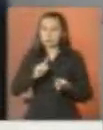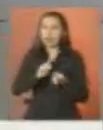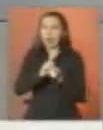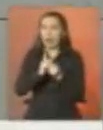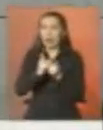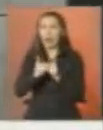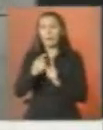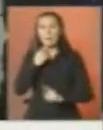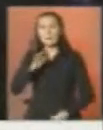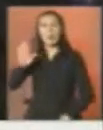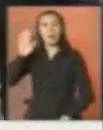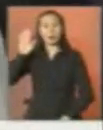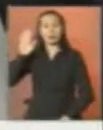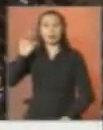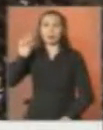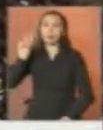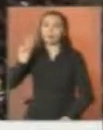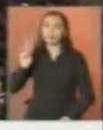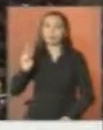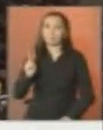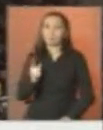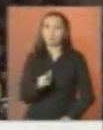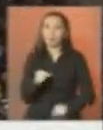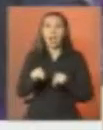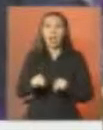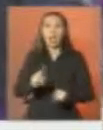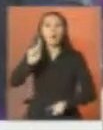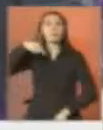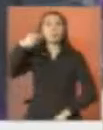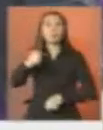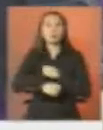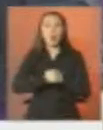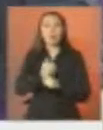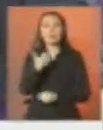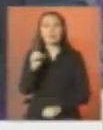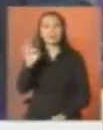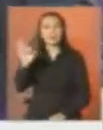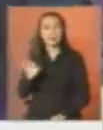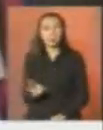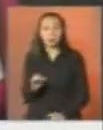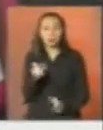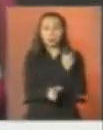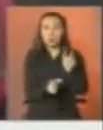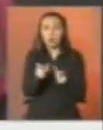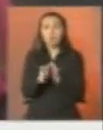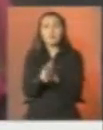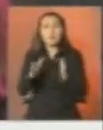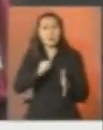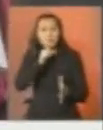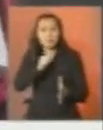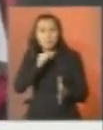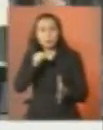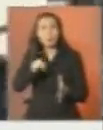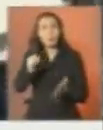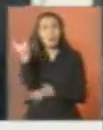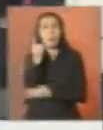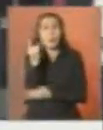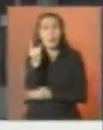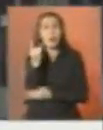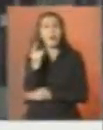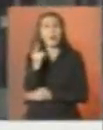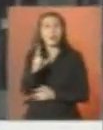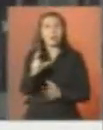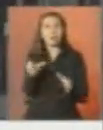La promesa del gobierno por ahora es que el próximo año el 60% de los alumnos más vulnerables de las universidades del